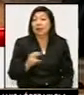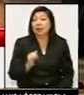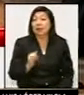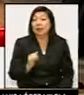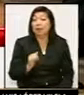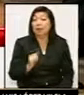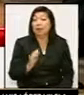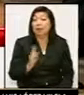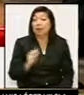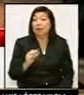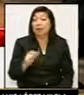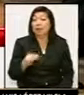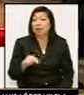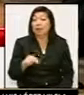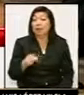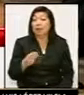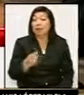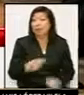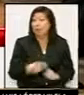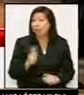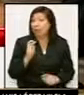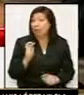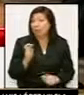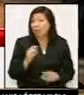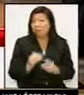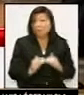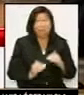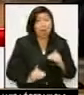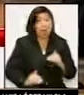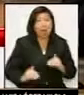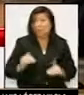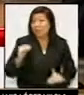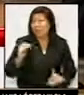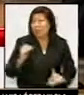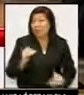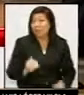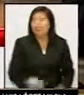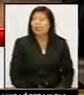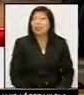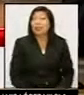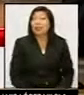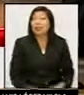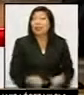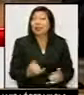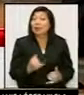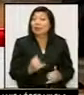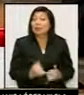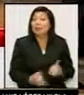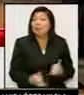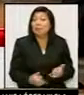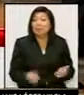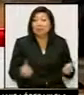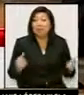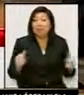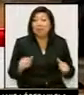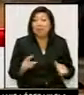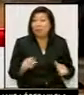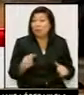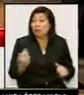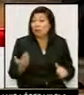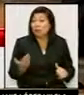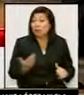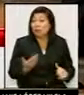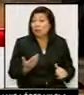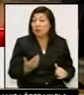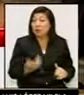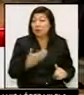diferencia, pero las diferencias en dólares son abismales, ¿no? Y esto termina repercutiendo no solamente en